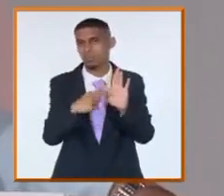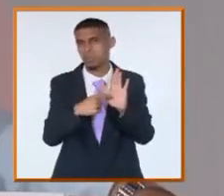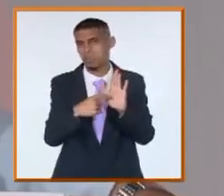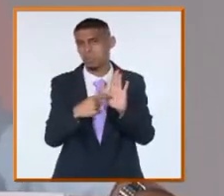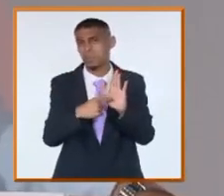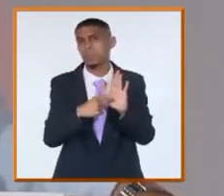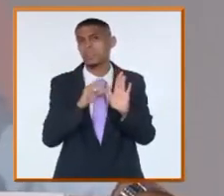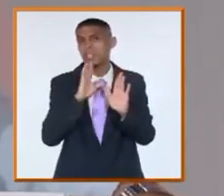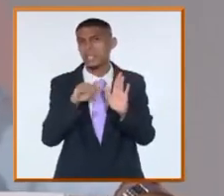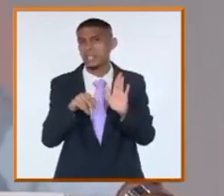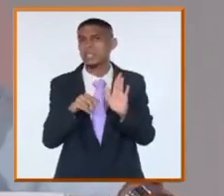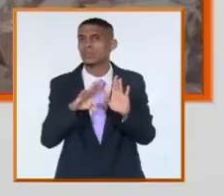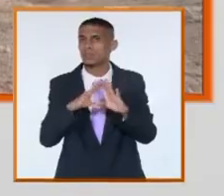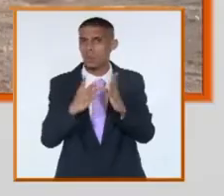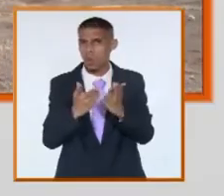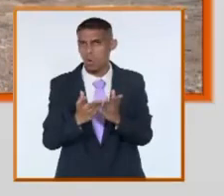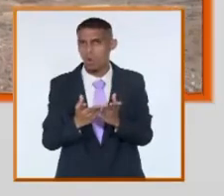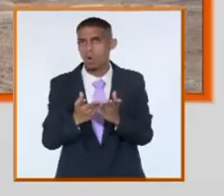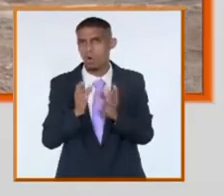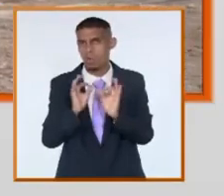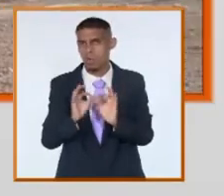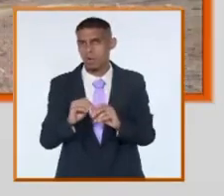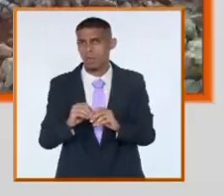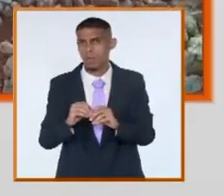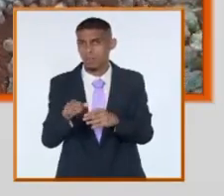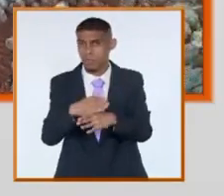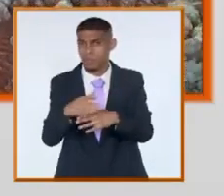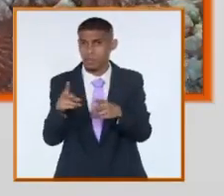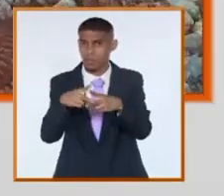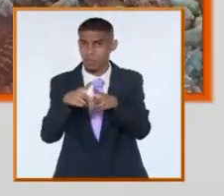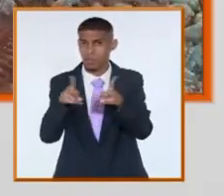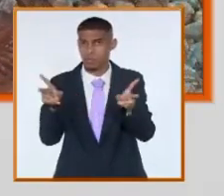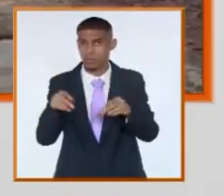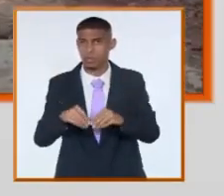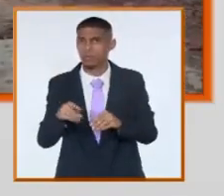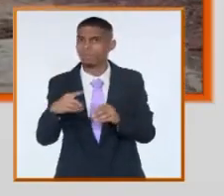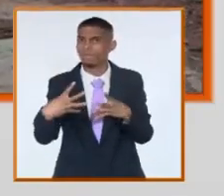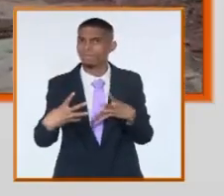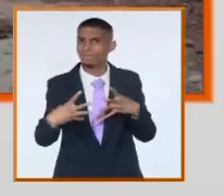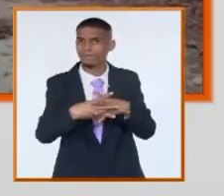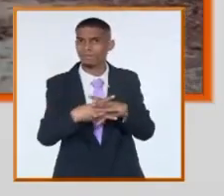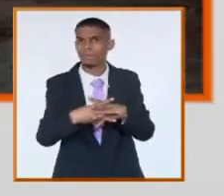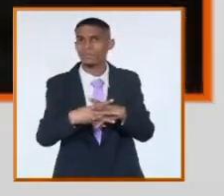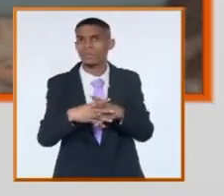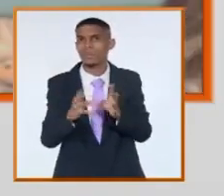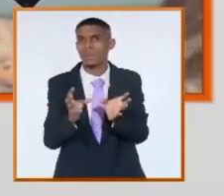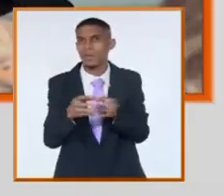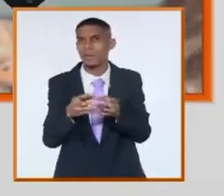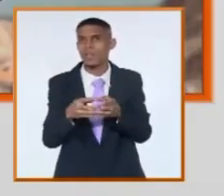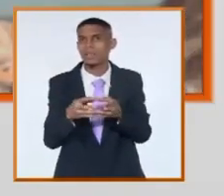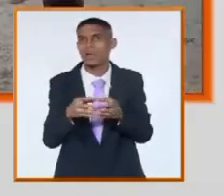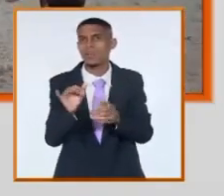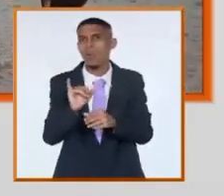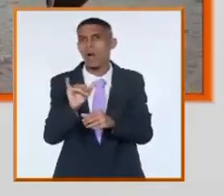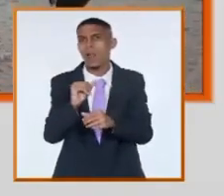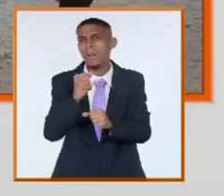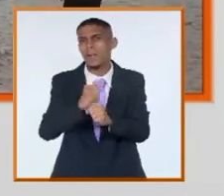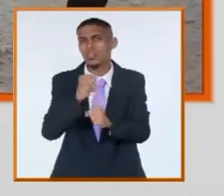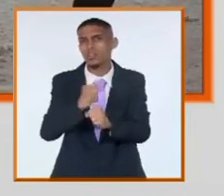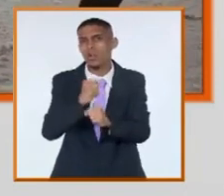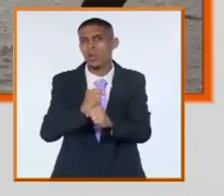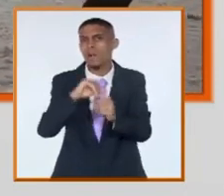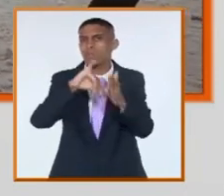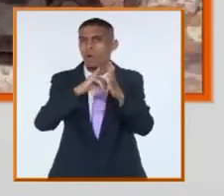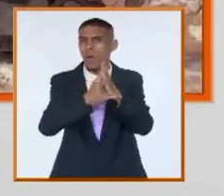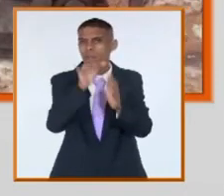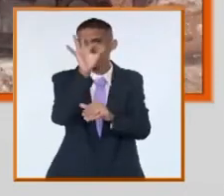este este registro de profesionales y muy ligado a la unión Nacional de Arquitecto ingeniero la construcción de Cuba quienes también